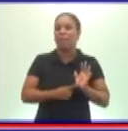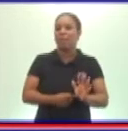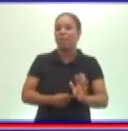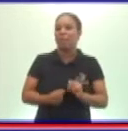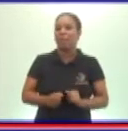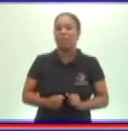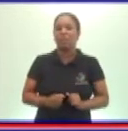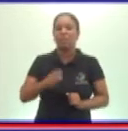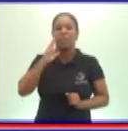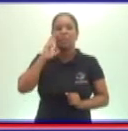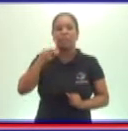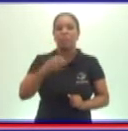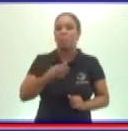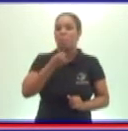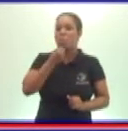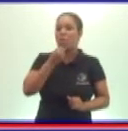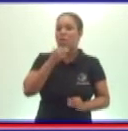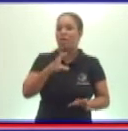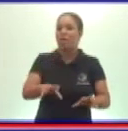adquirir diferentes matices,